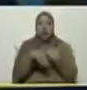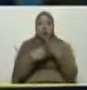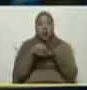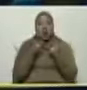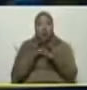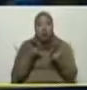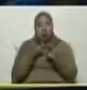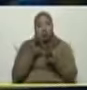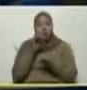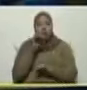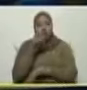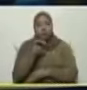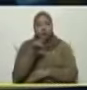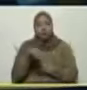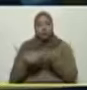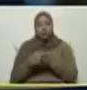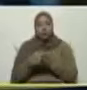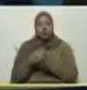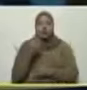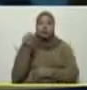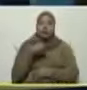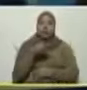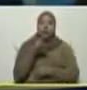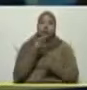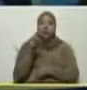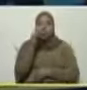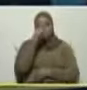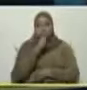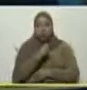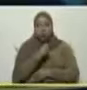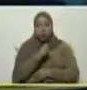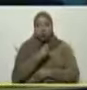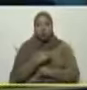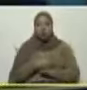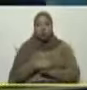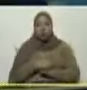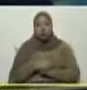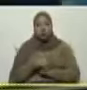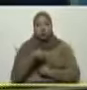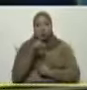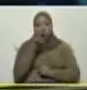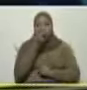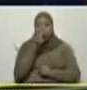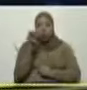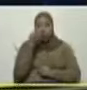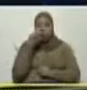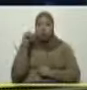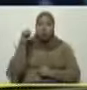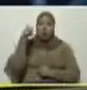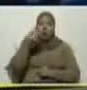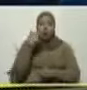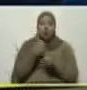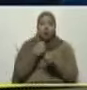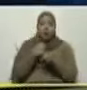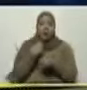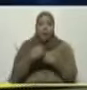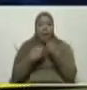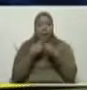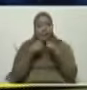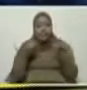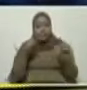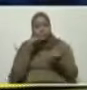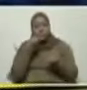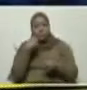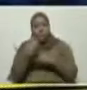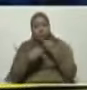retroceder nos han subestimado más de 200 años subestimaron el ejército libertador